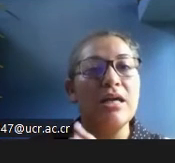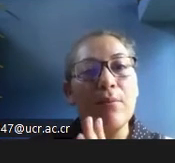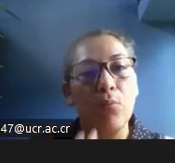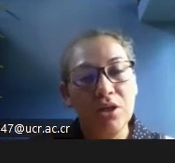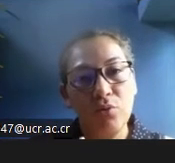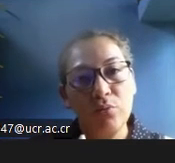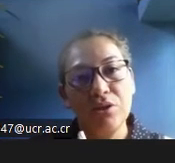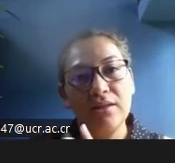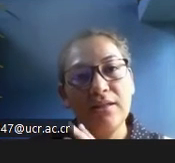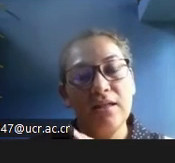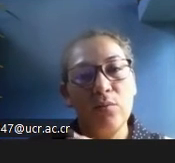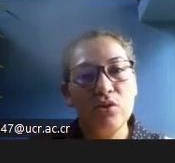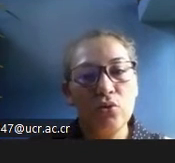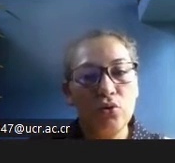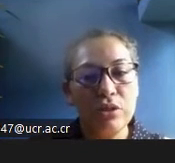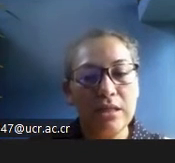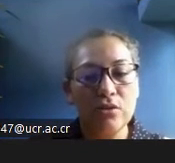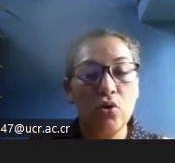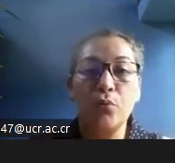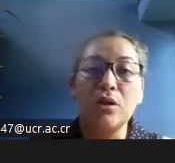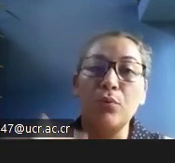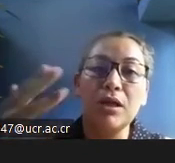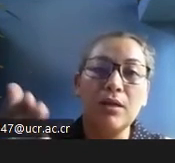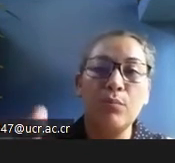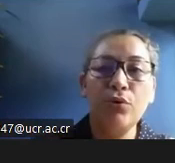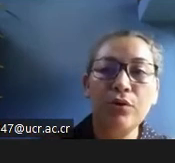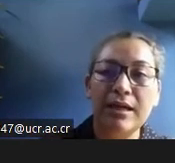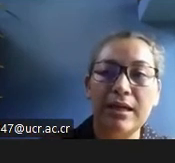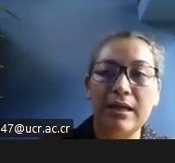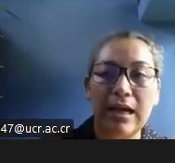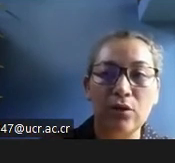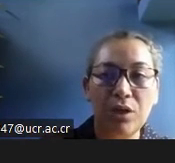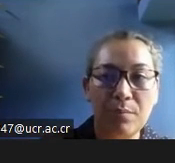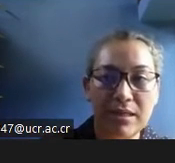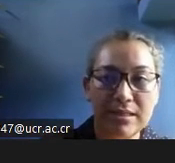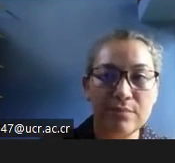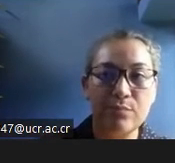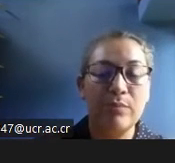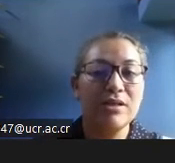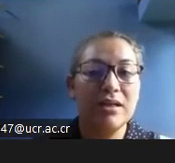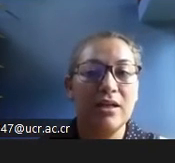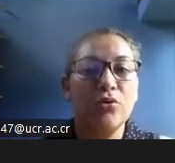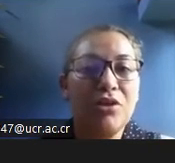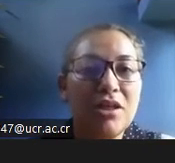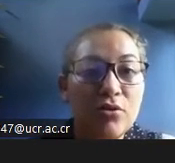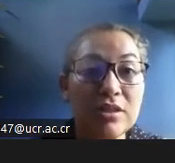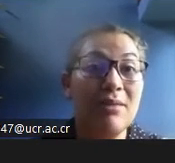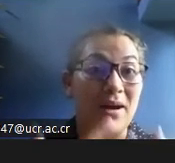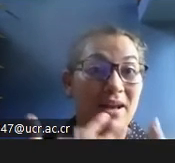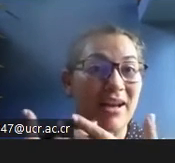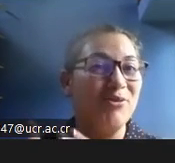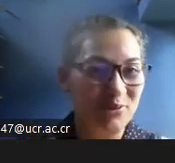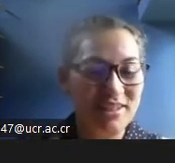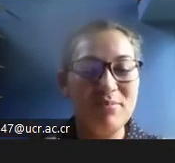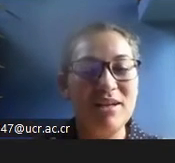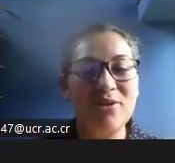videos. ¿Por qué es muy importante que tengamos esto en consideración? Porque, por ejemplo, algunas veces vamos a crear contenidos que